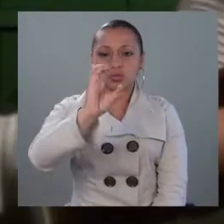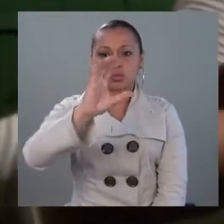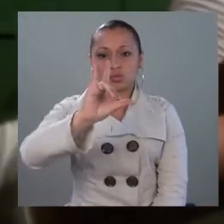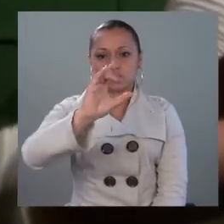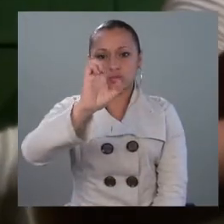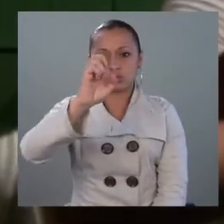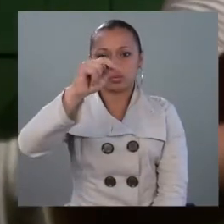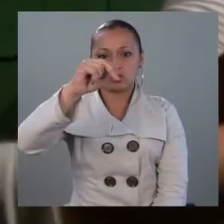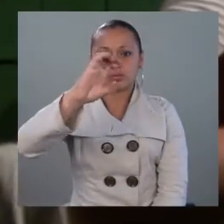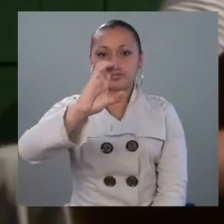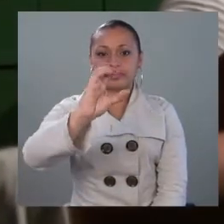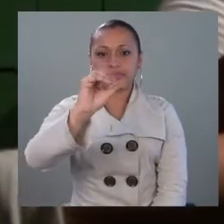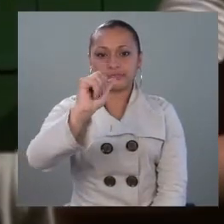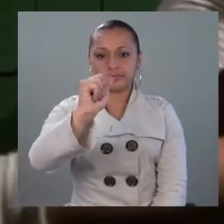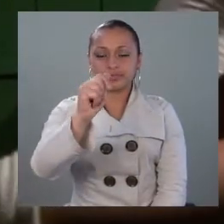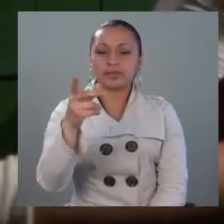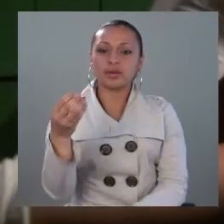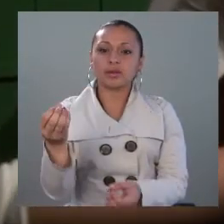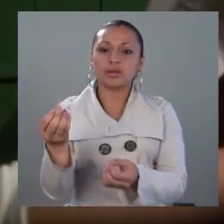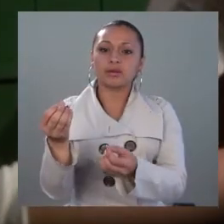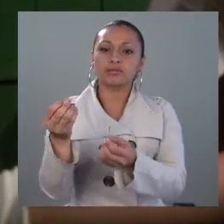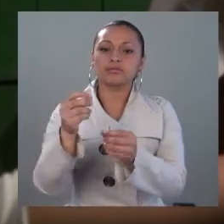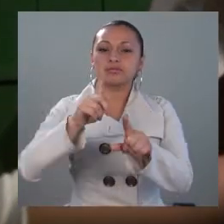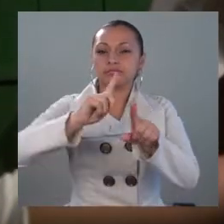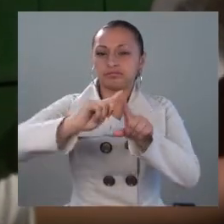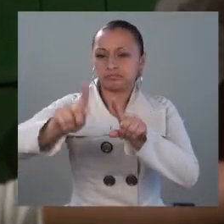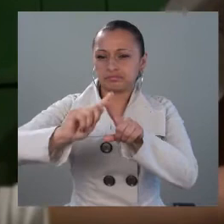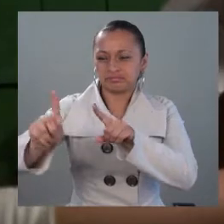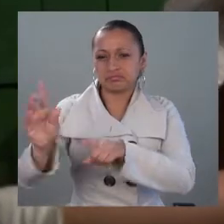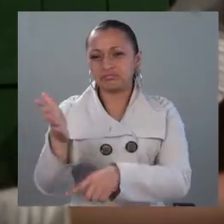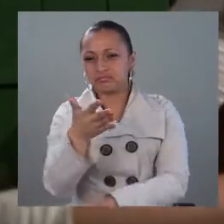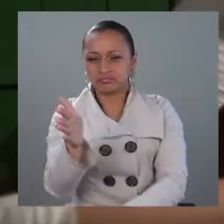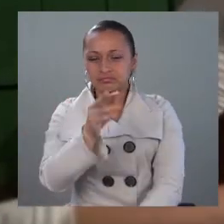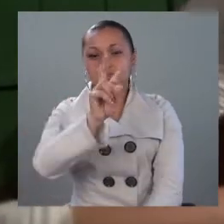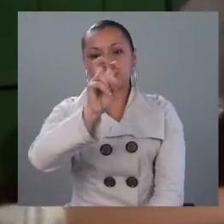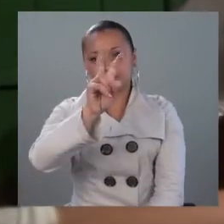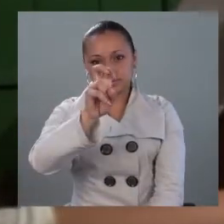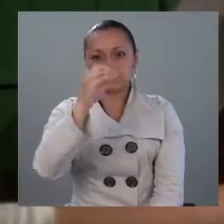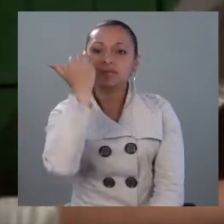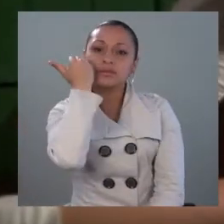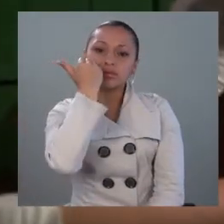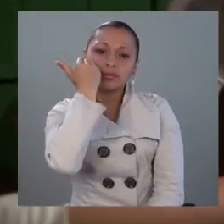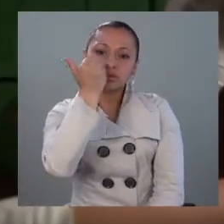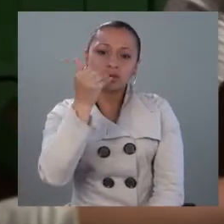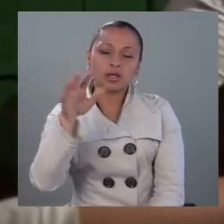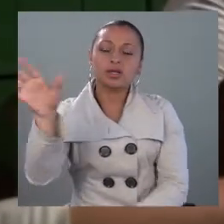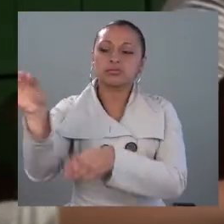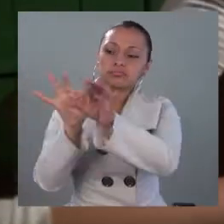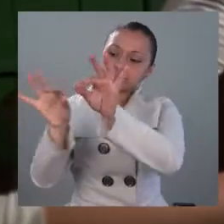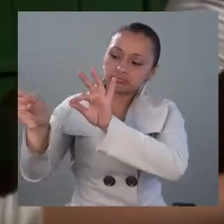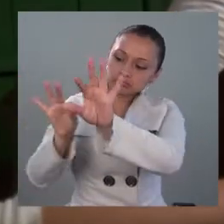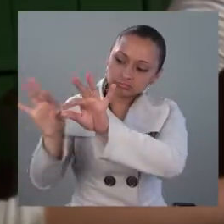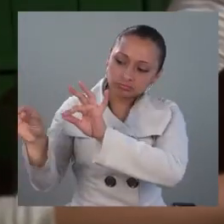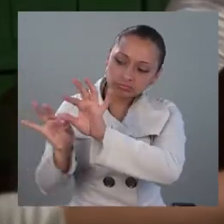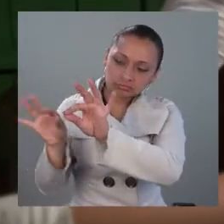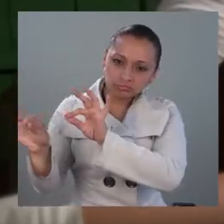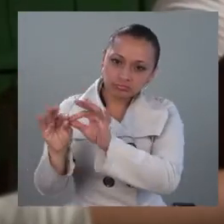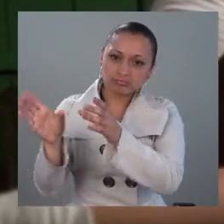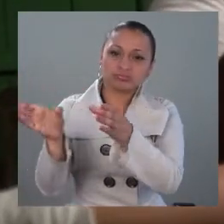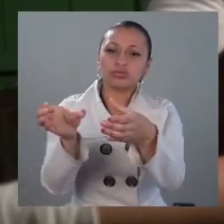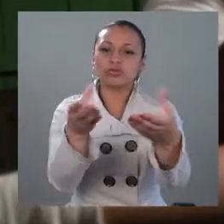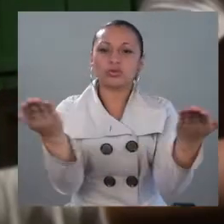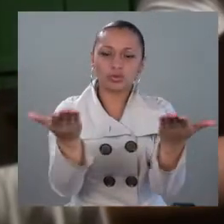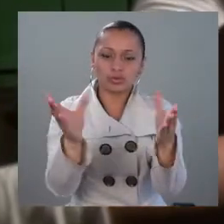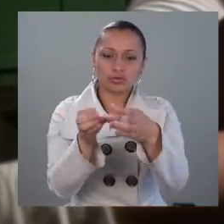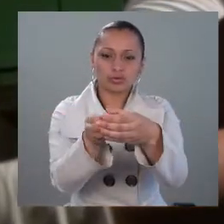sacar a las más o menos unas 7 mujeres al consejo, pero mujeres